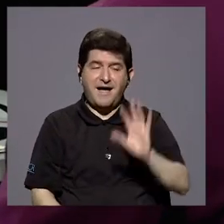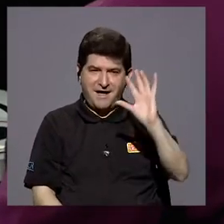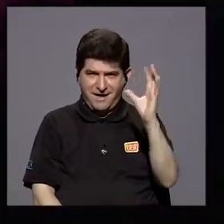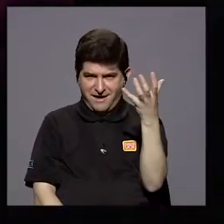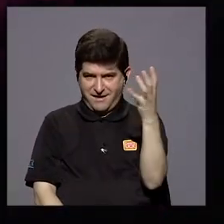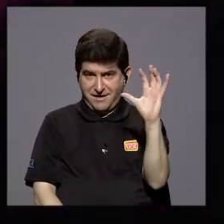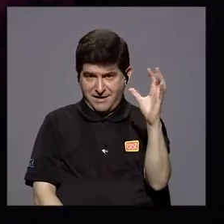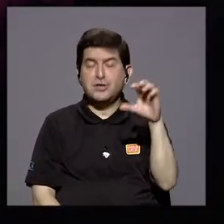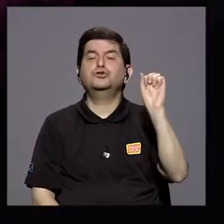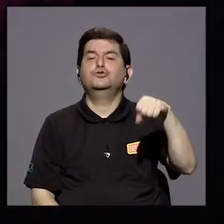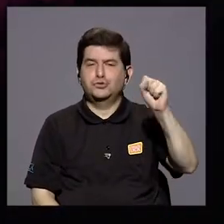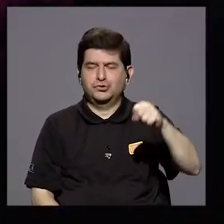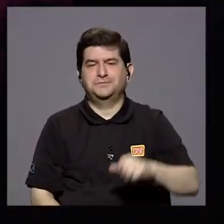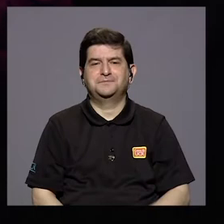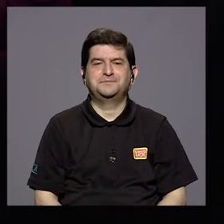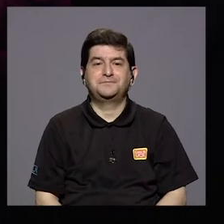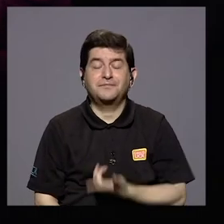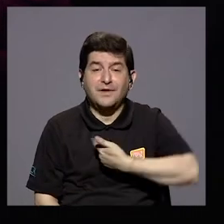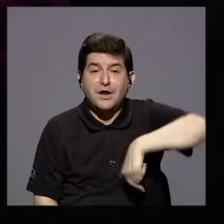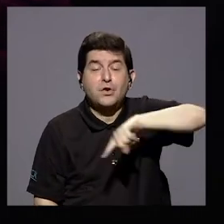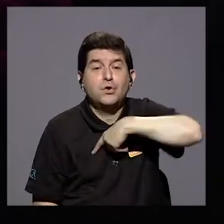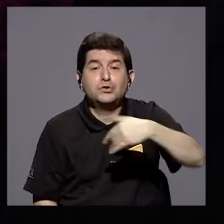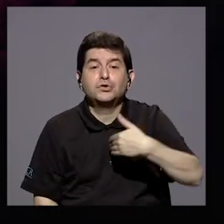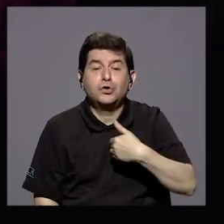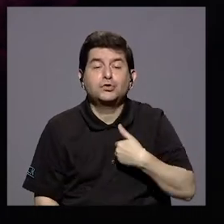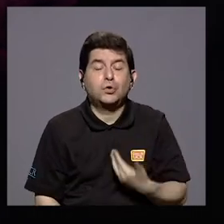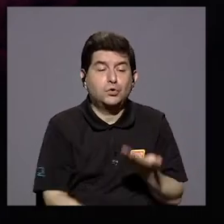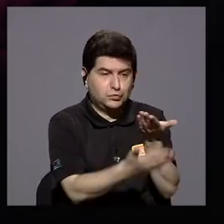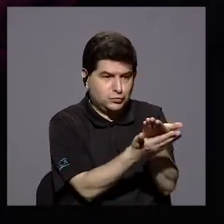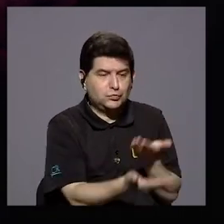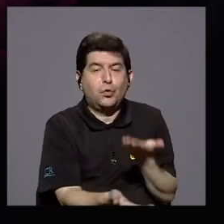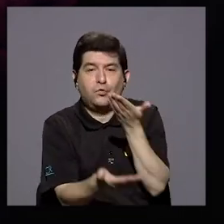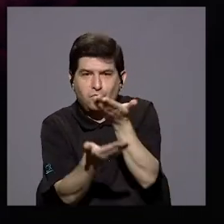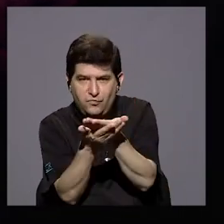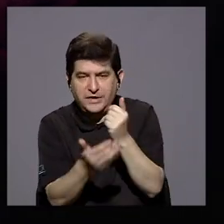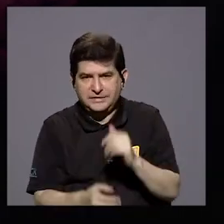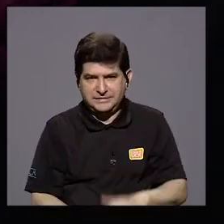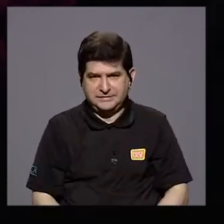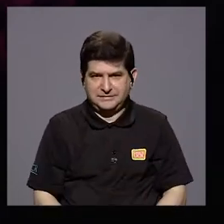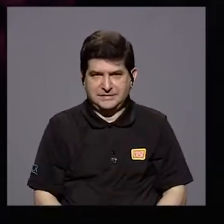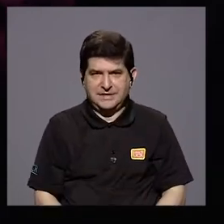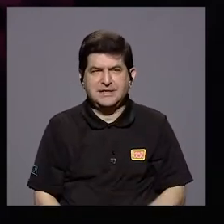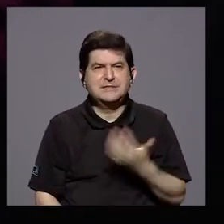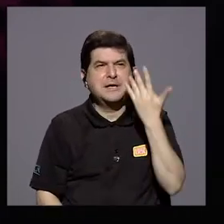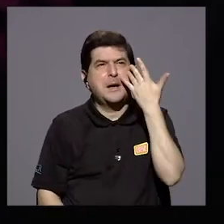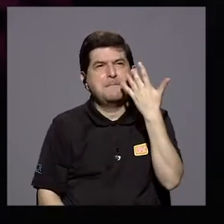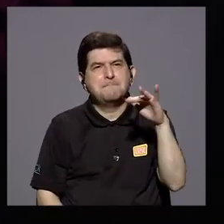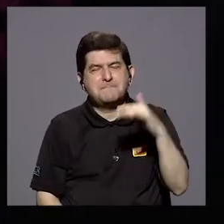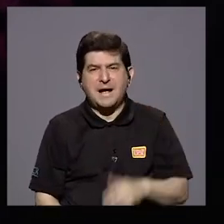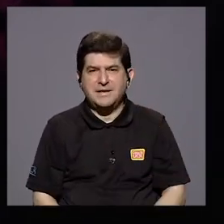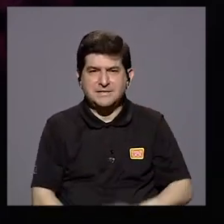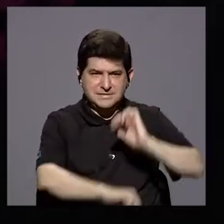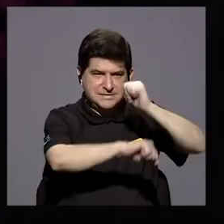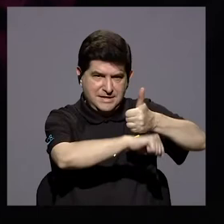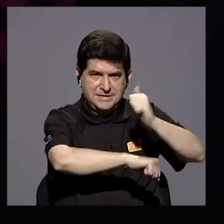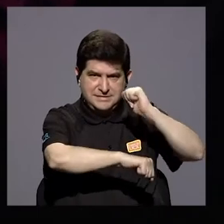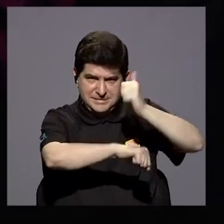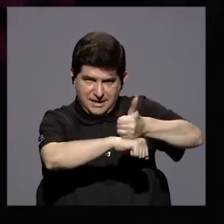Entonces, nosotros tenemos ofertas de... Parece que hay que poner antenas